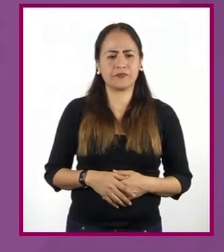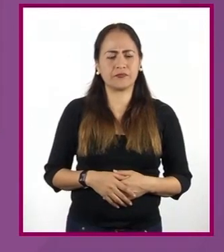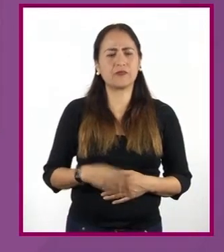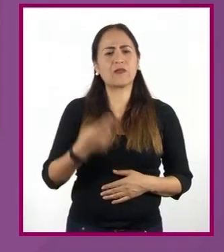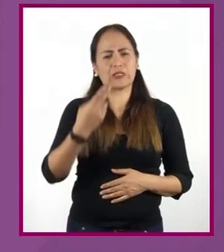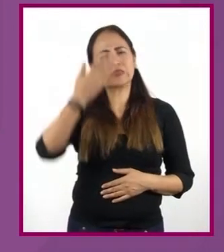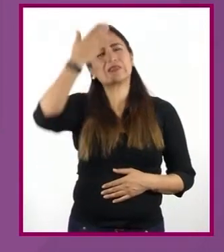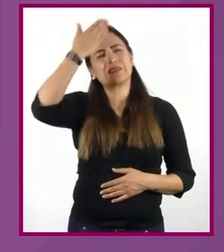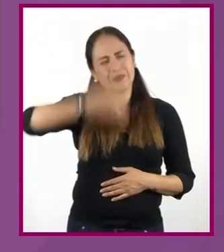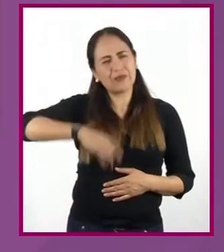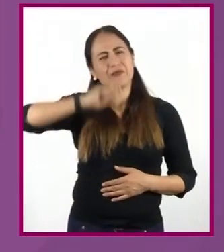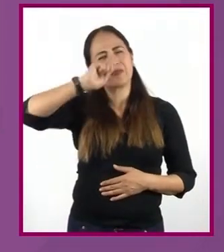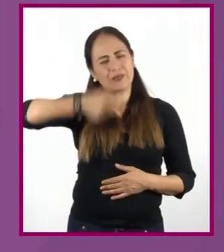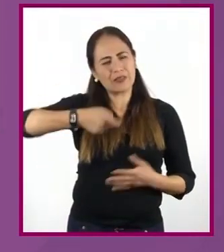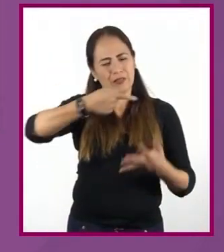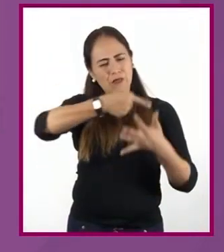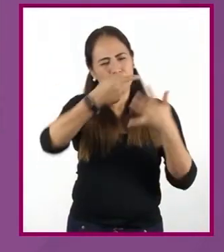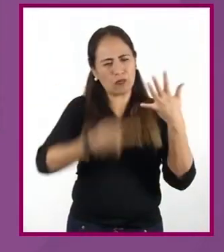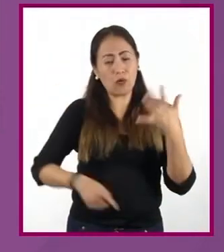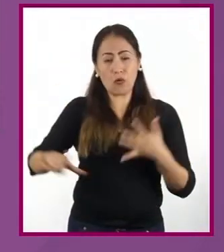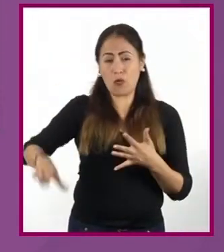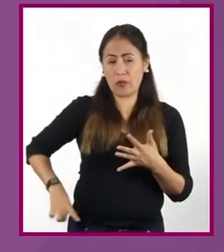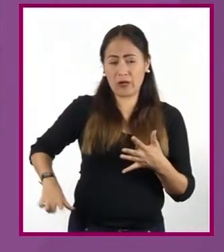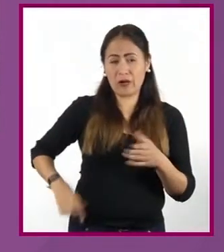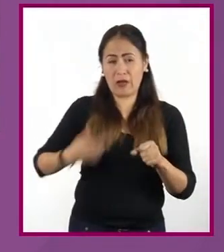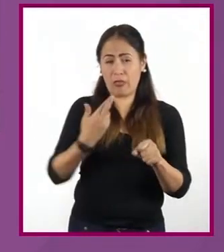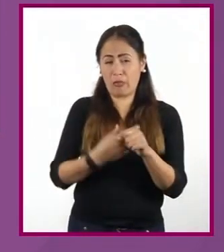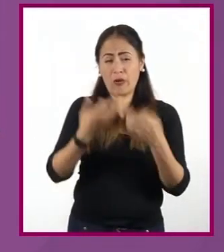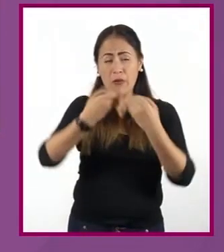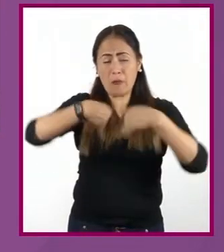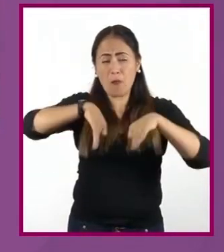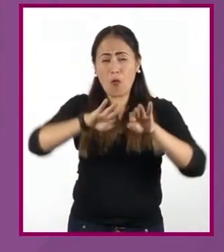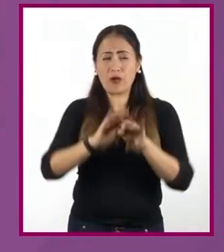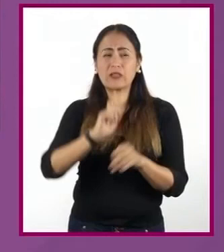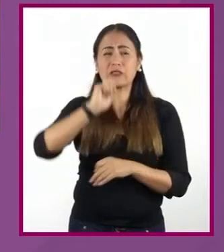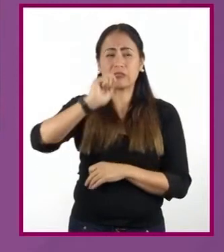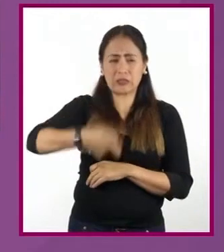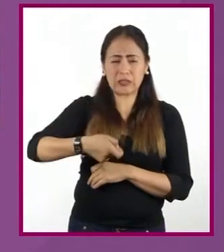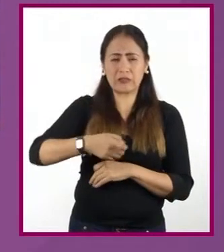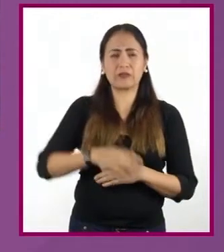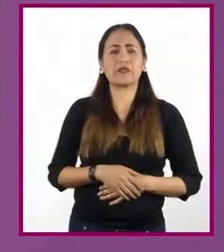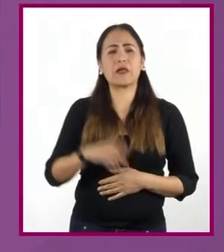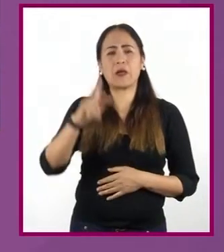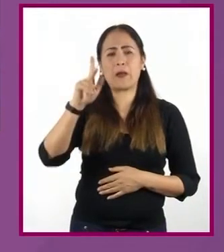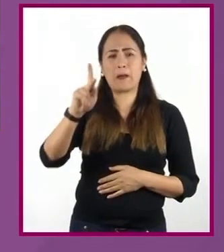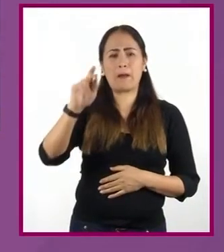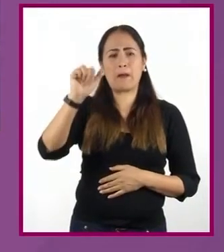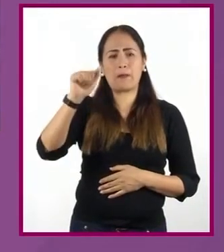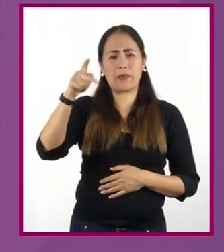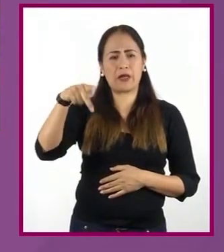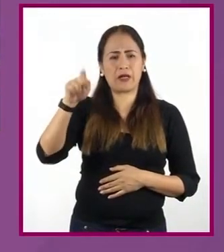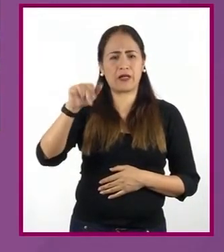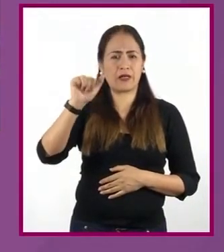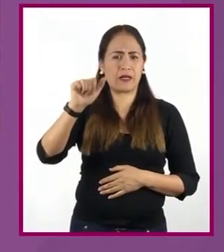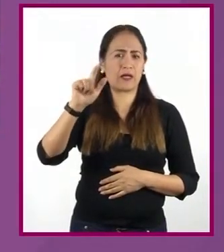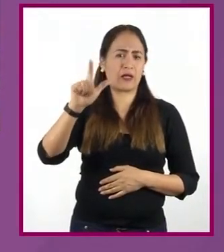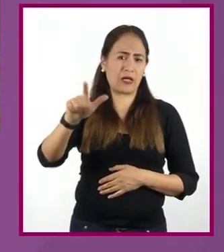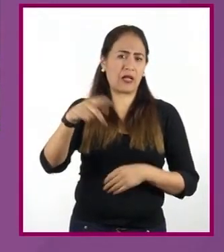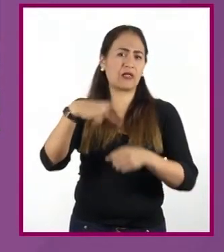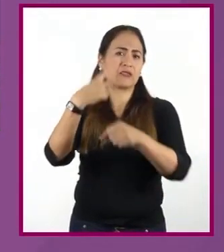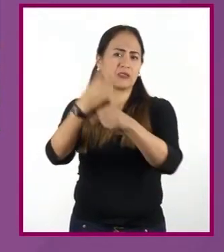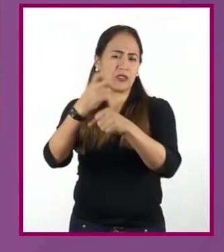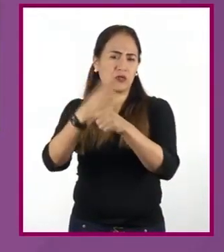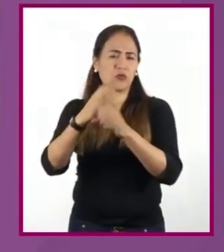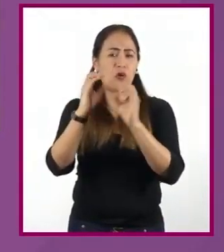Sabemos así que uno de los soberanos más importantes fue Kinich Hanaf Pakal II, o Pakal